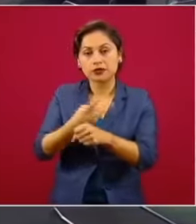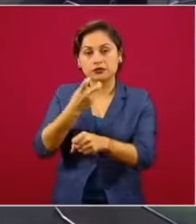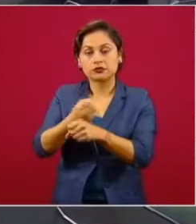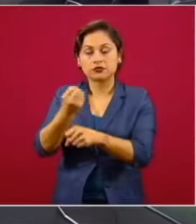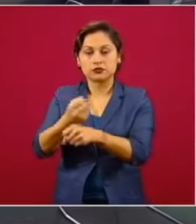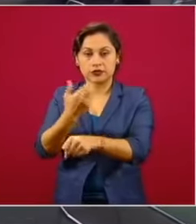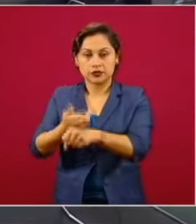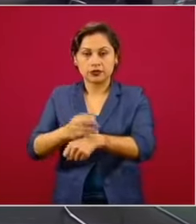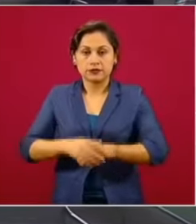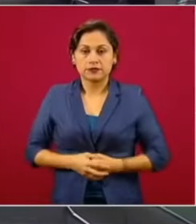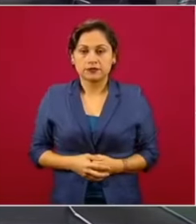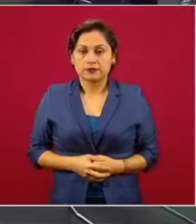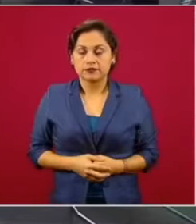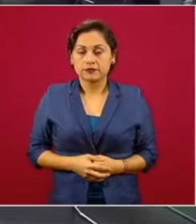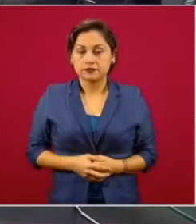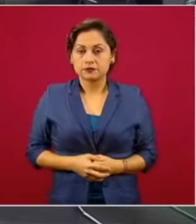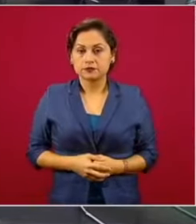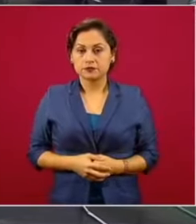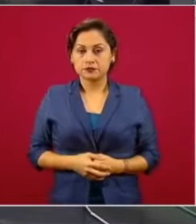Bueno, no creo que